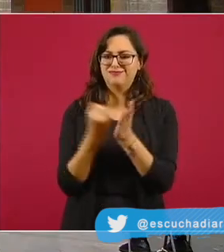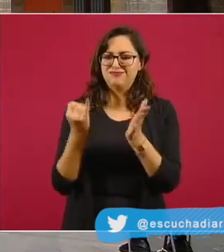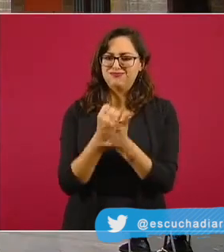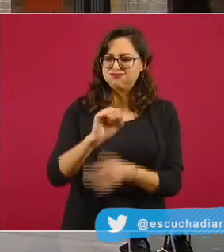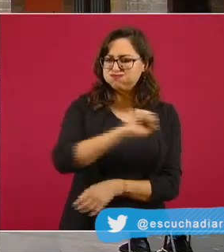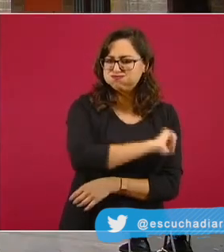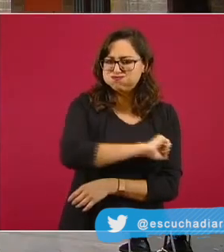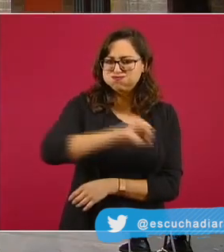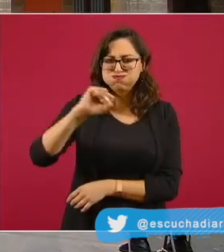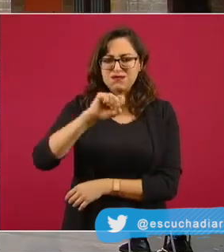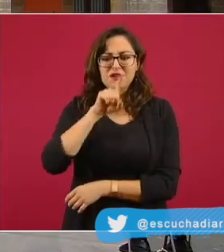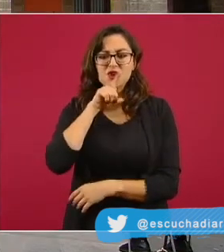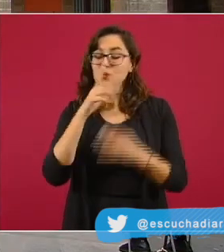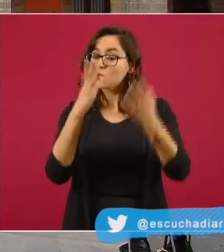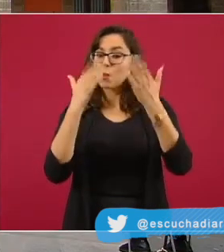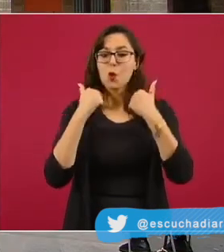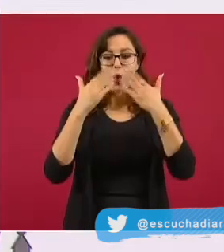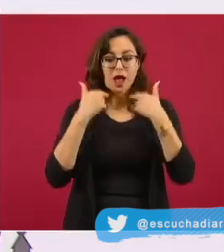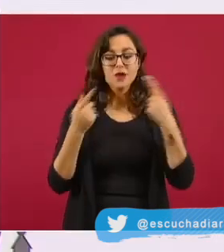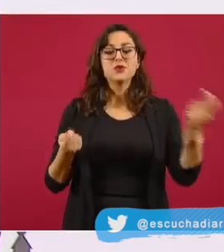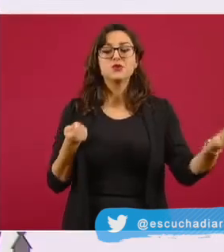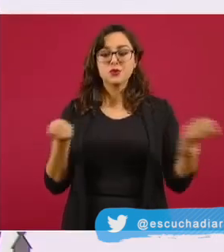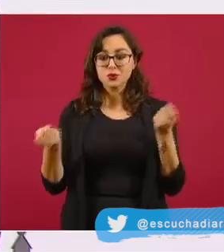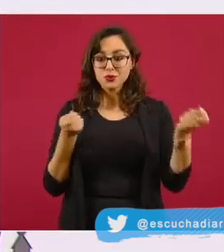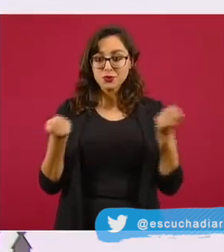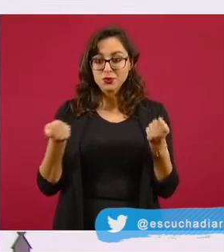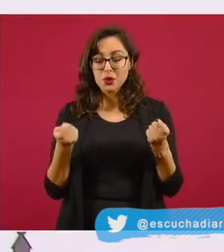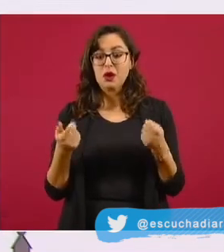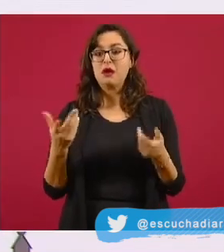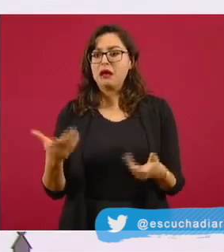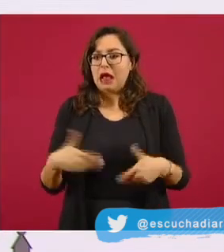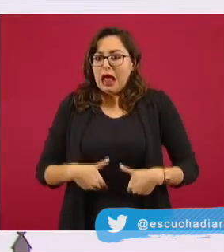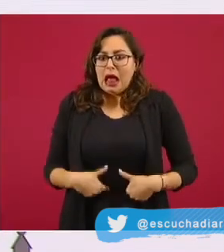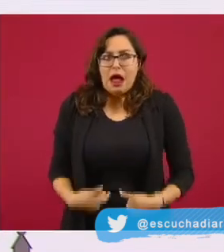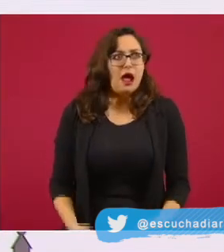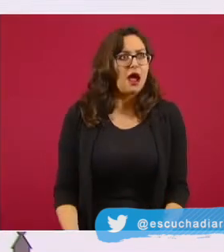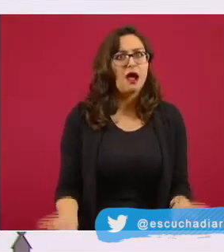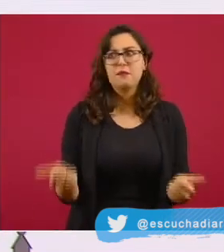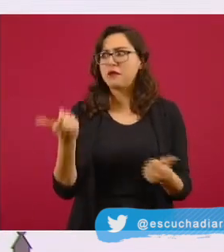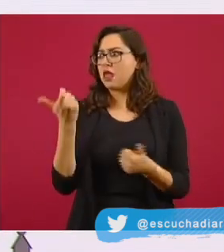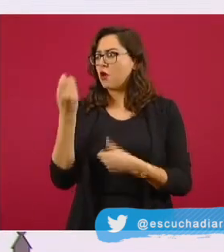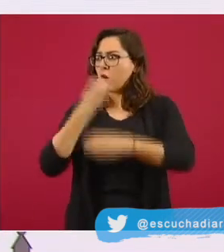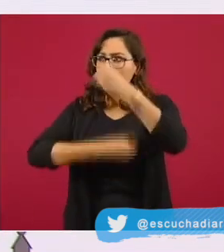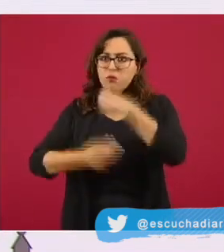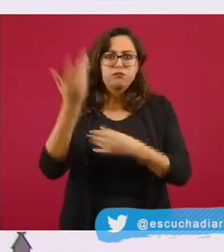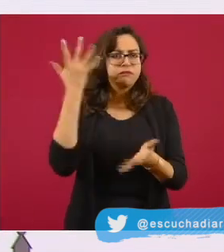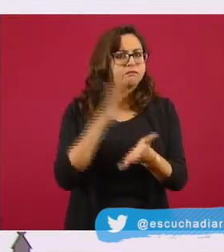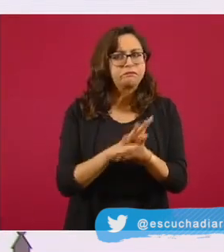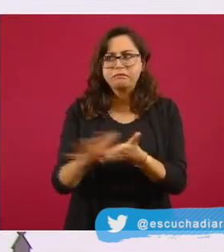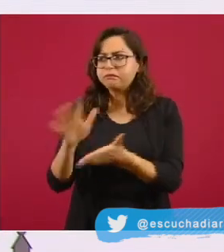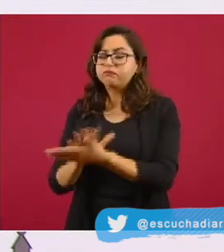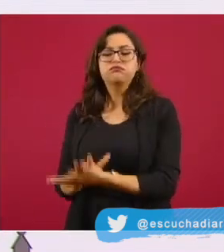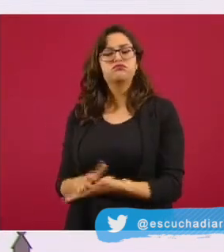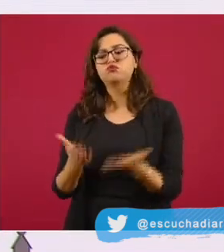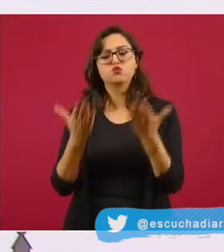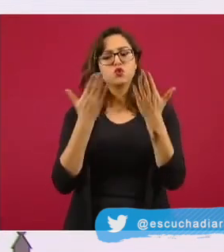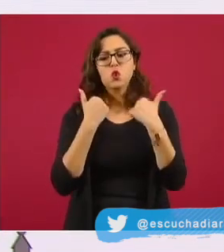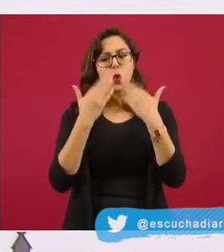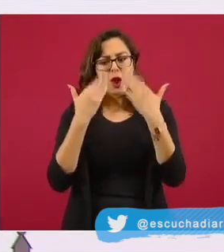alimentos, materias primas o combustibles. Funciona normalmente el sistema